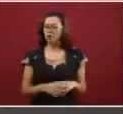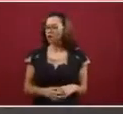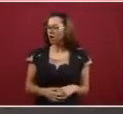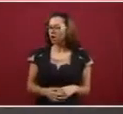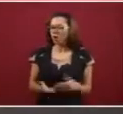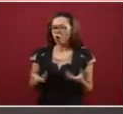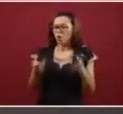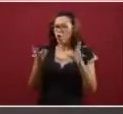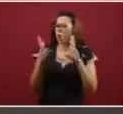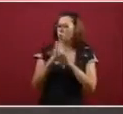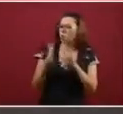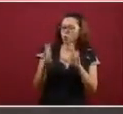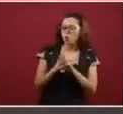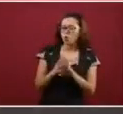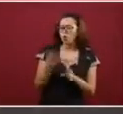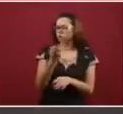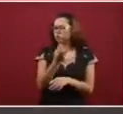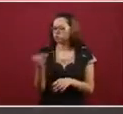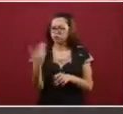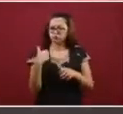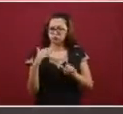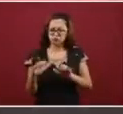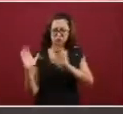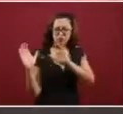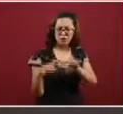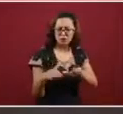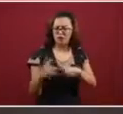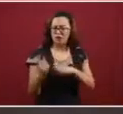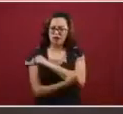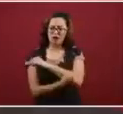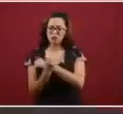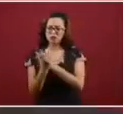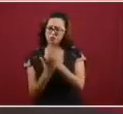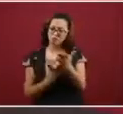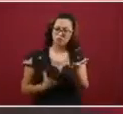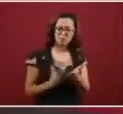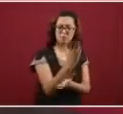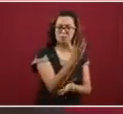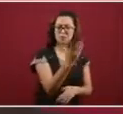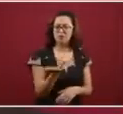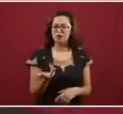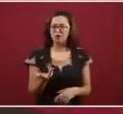iban a ingresar con pase automático